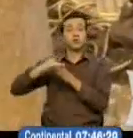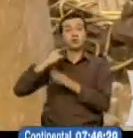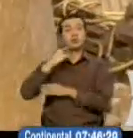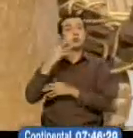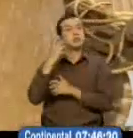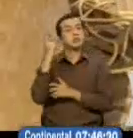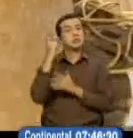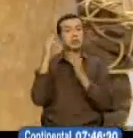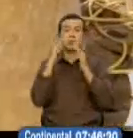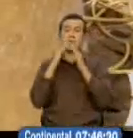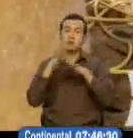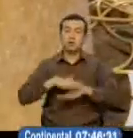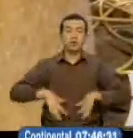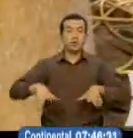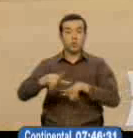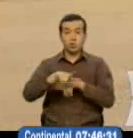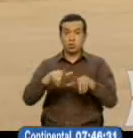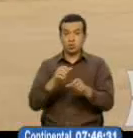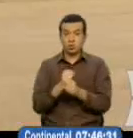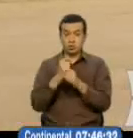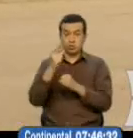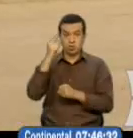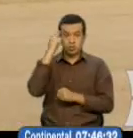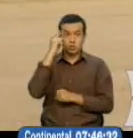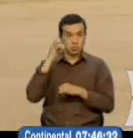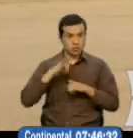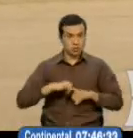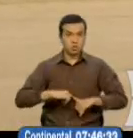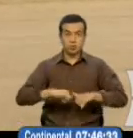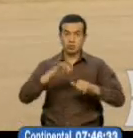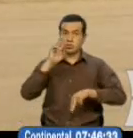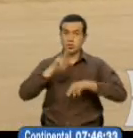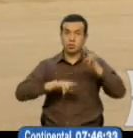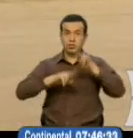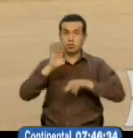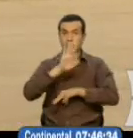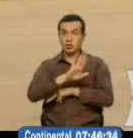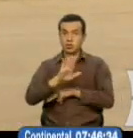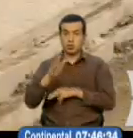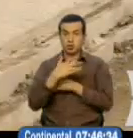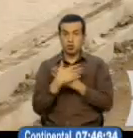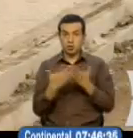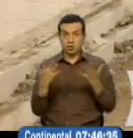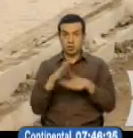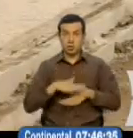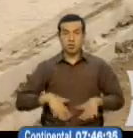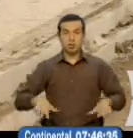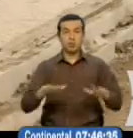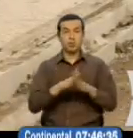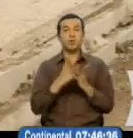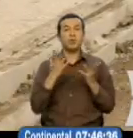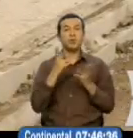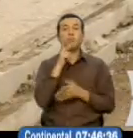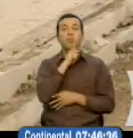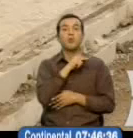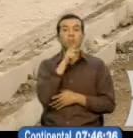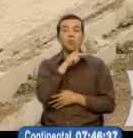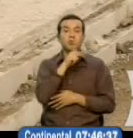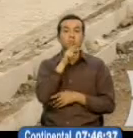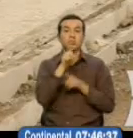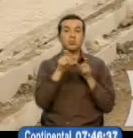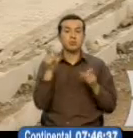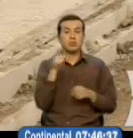vivienda en una zona segura, así como las que el gobierno sigue construyendo frente a sus ojos, en el reasentamiento que en Puerto Viejo se hizo para